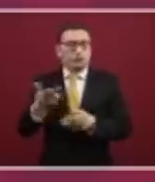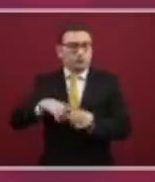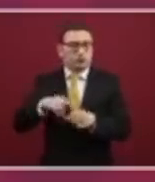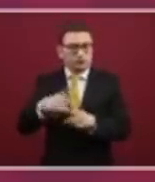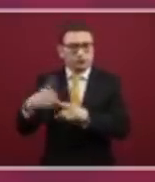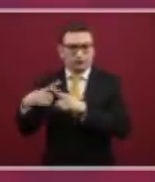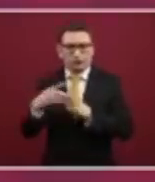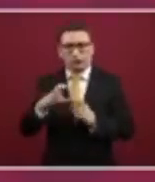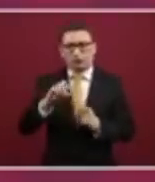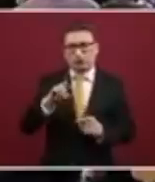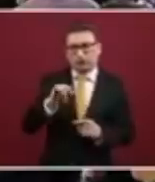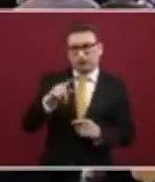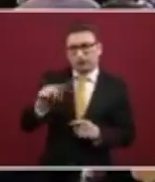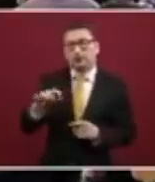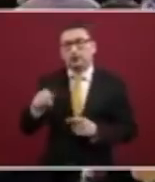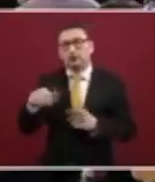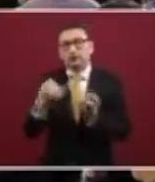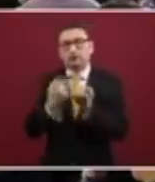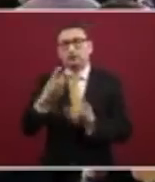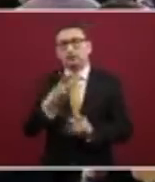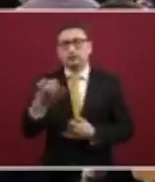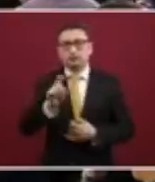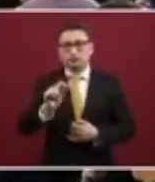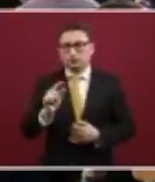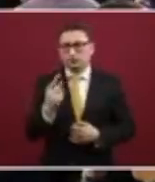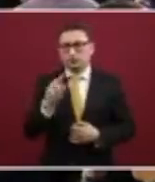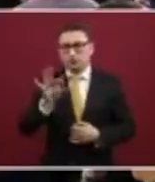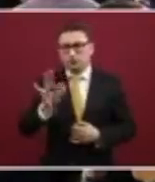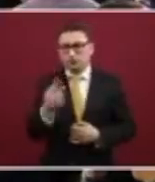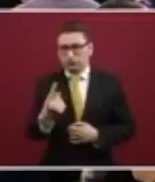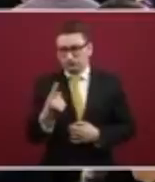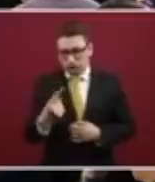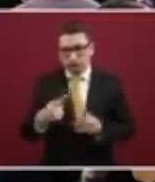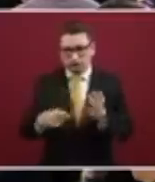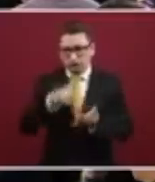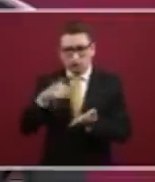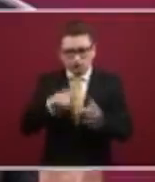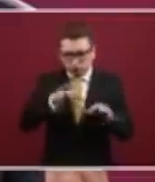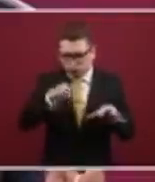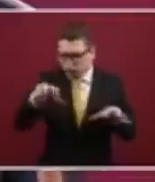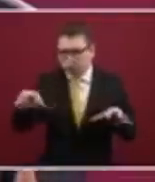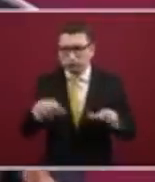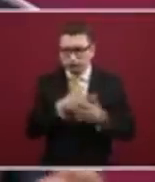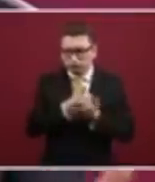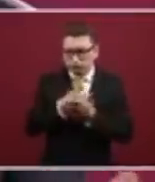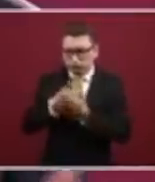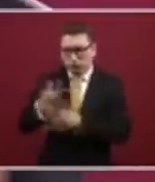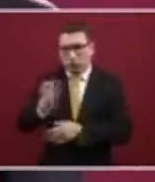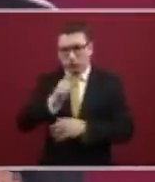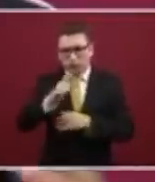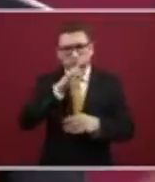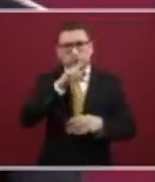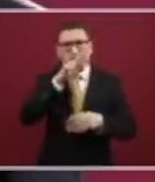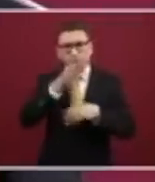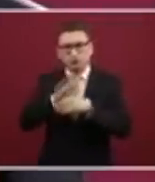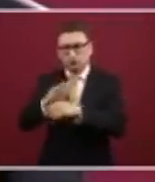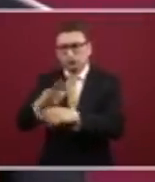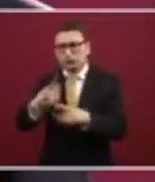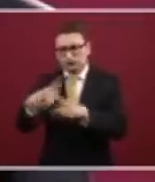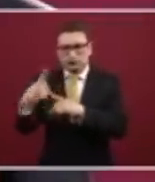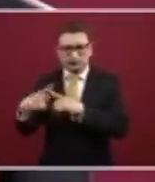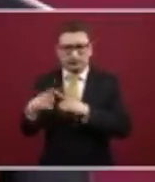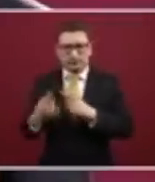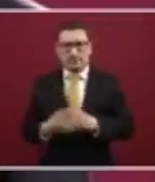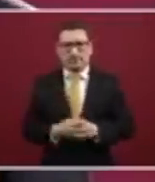está CONADIC con sus 341 centros que hay que fortalecer, que hay que mejorar, que hay que profesionalizar, no por robustecer